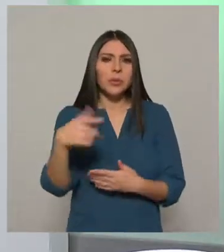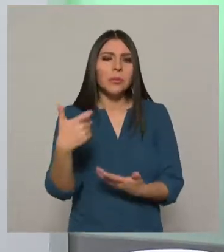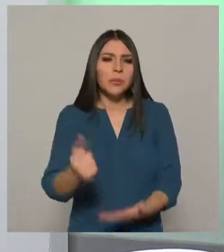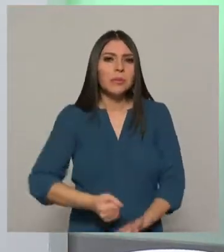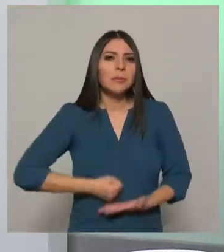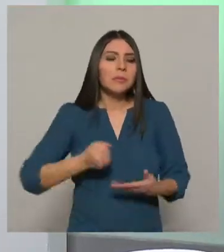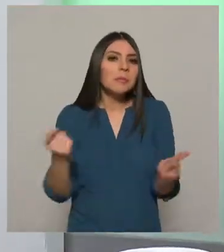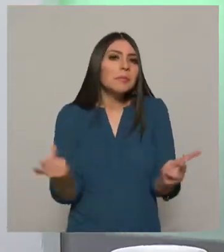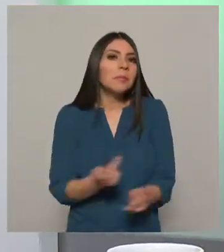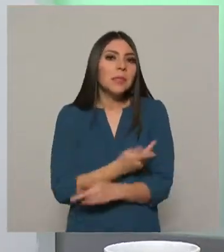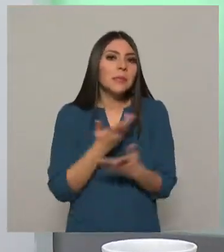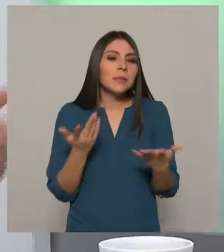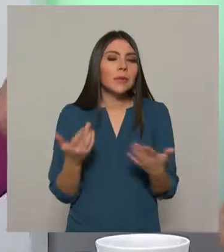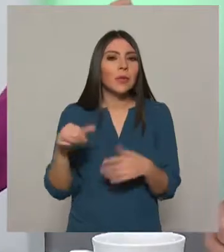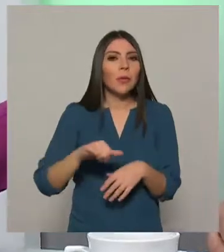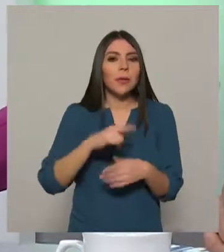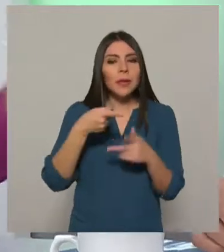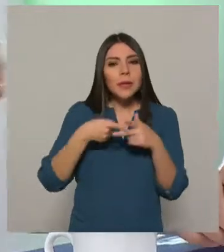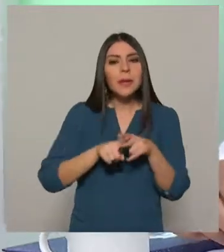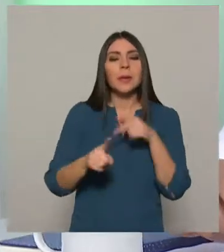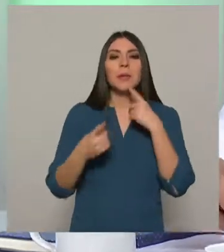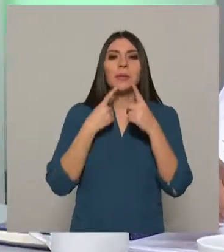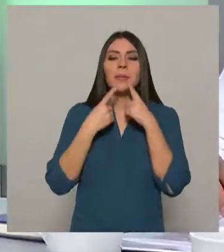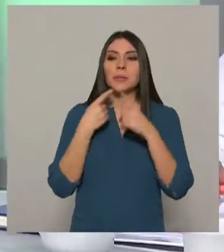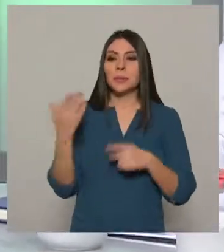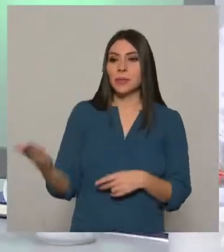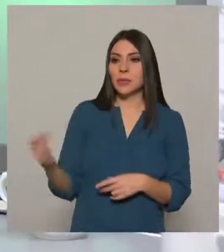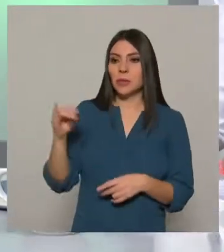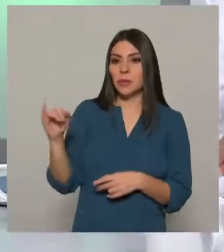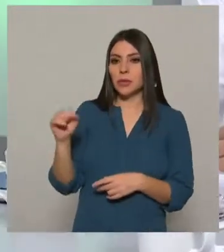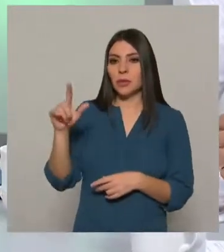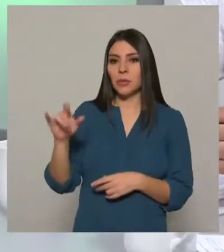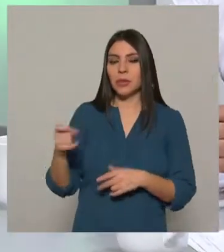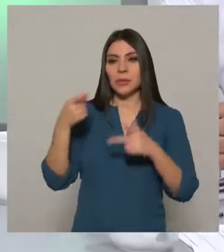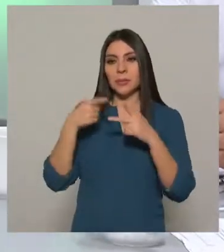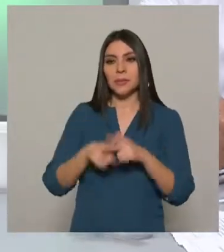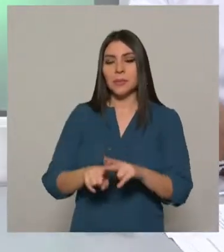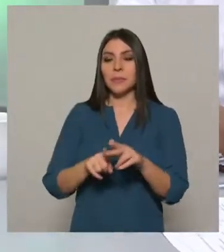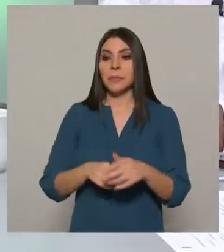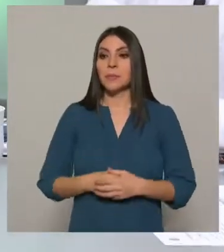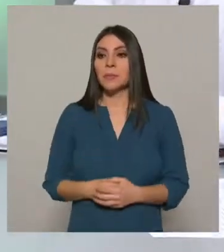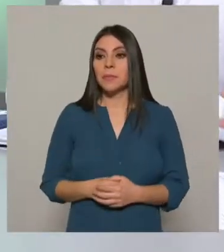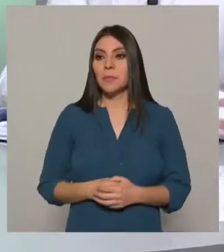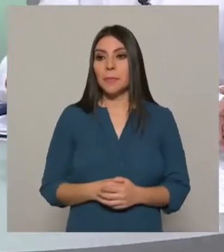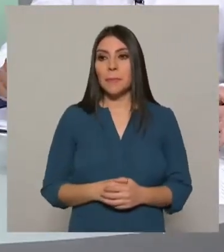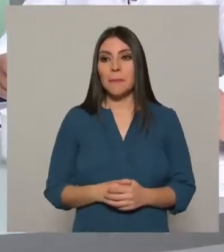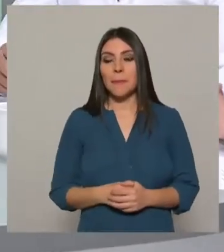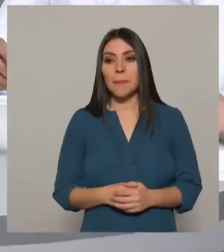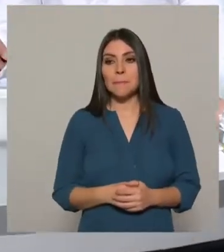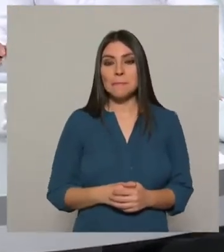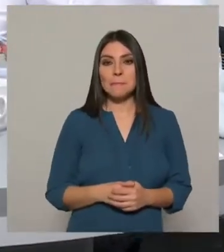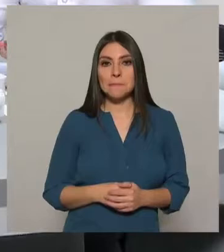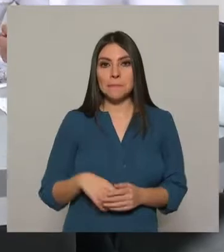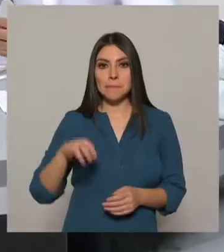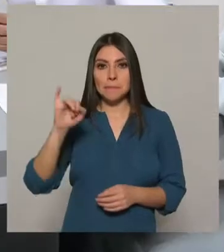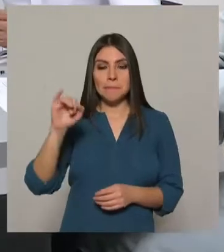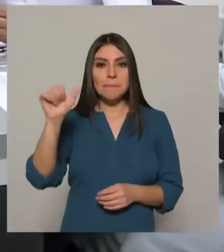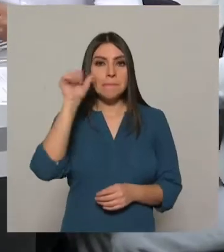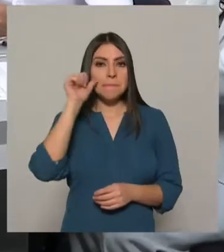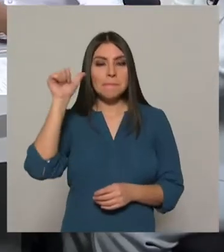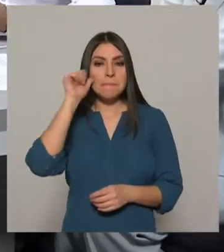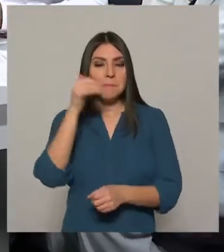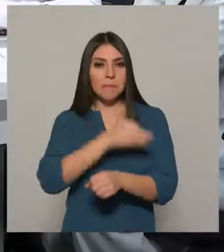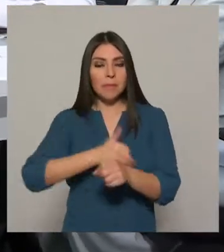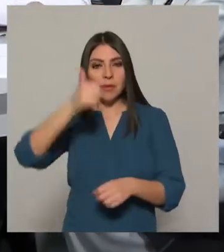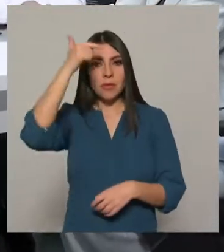en el centro del debate esta mañana. Comenzamos, José Luis Rodríguez Díaz de León. Claro que sí, muchas gracias. Pues efectivamente, la tarde-noche de ayer tuvimos